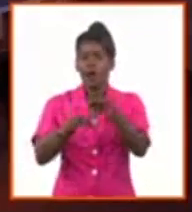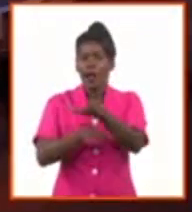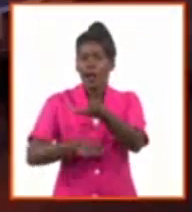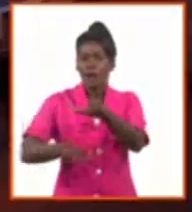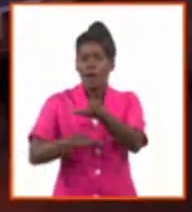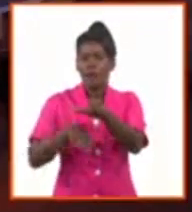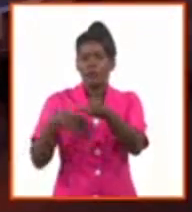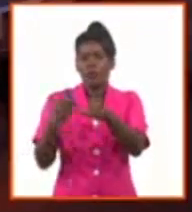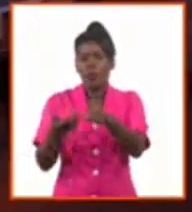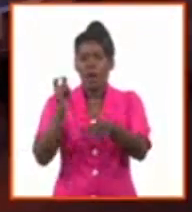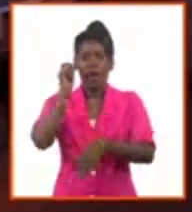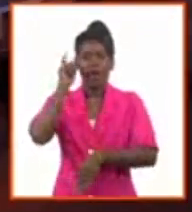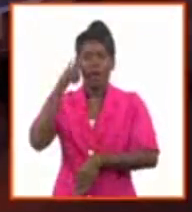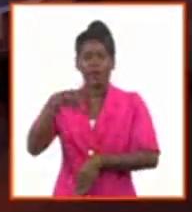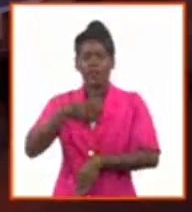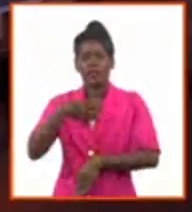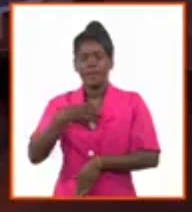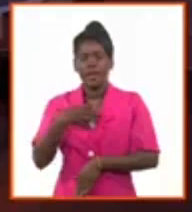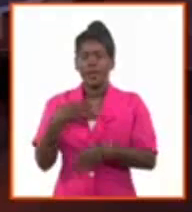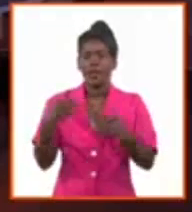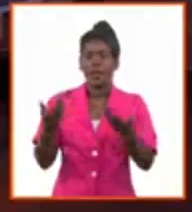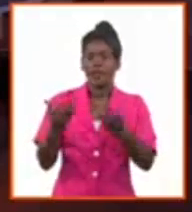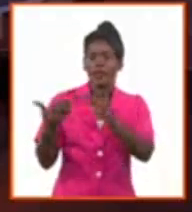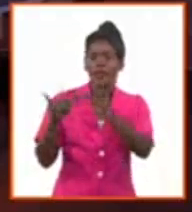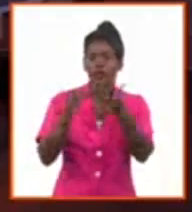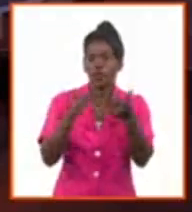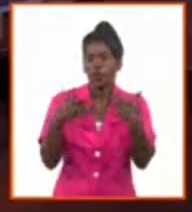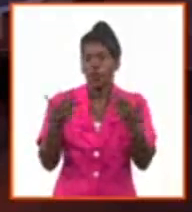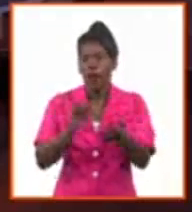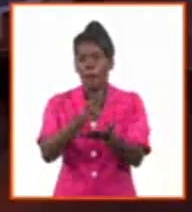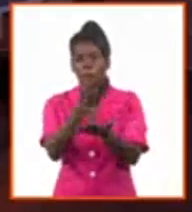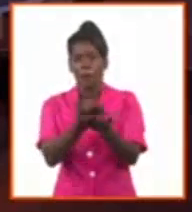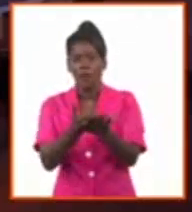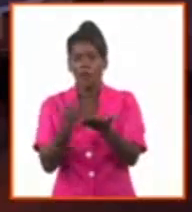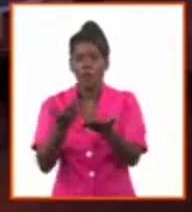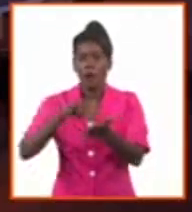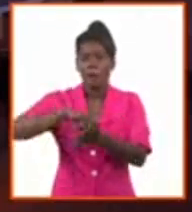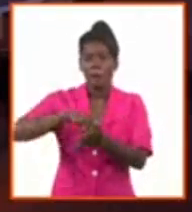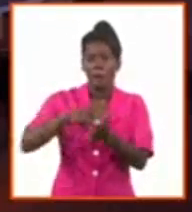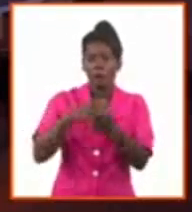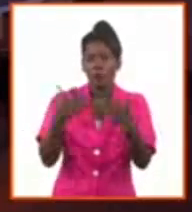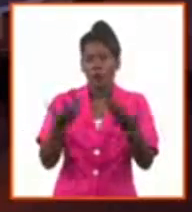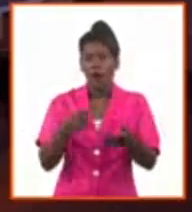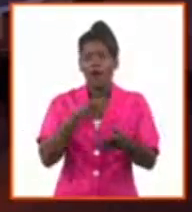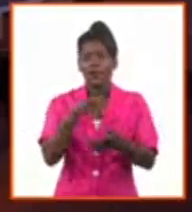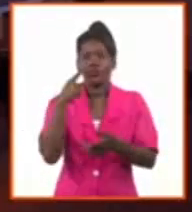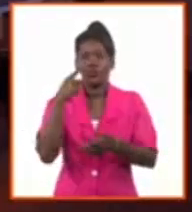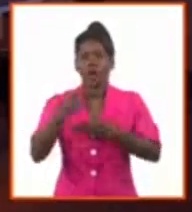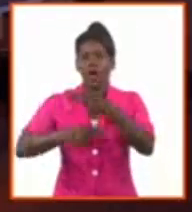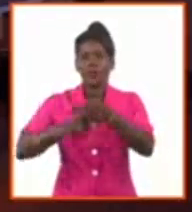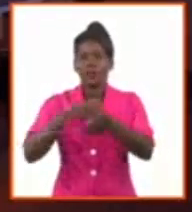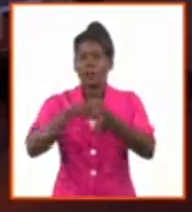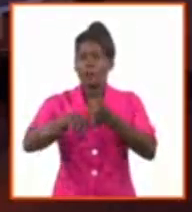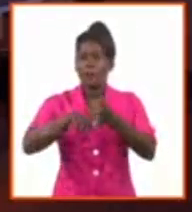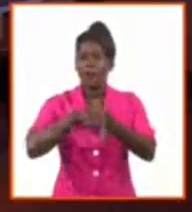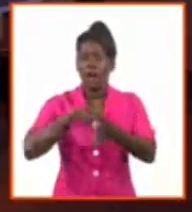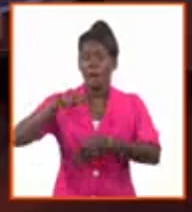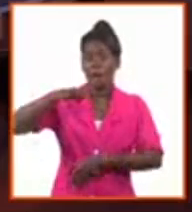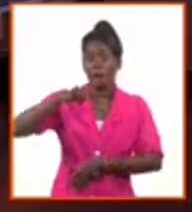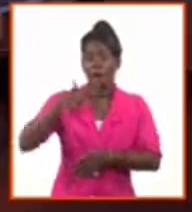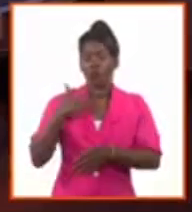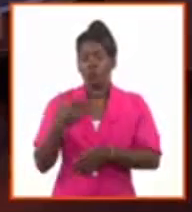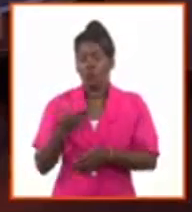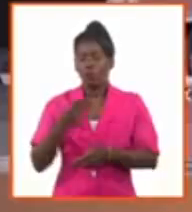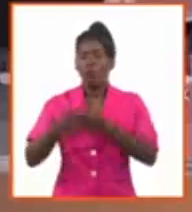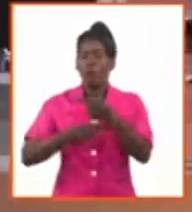¿Cuáles son las ideas que han discutido a nivel de organización? ¿Cómo lo van a organizar ustedes allá en Pinar del Río, en